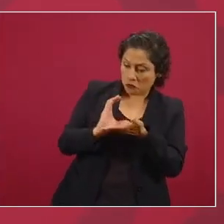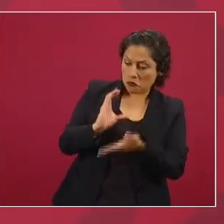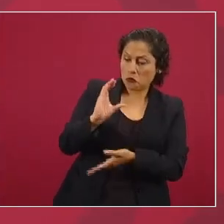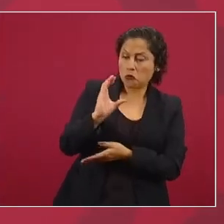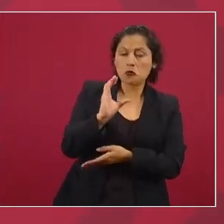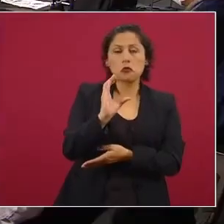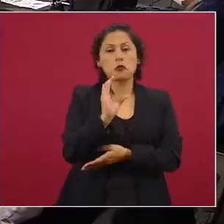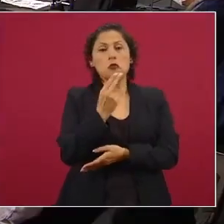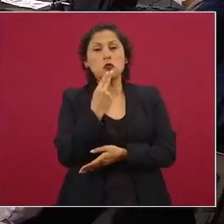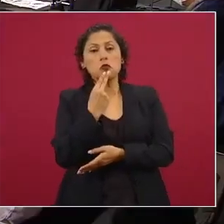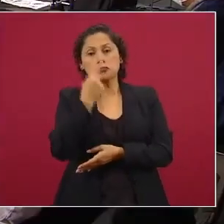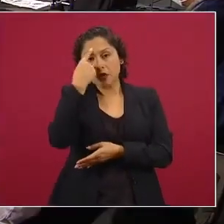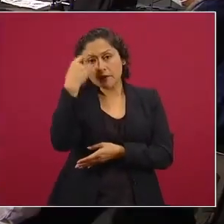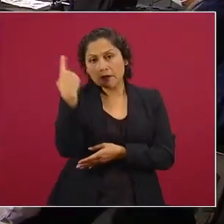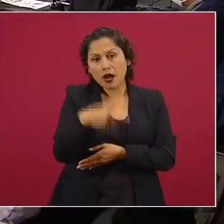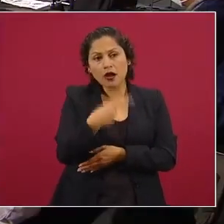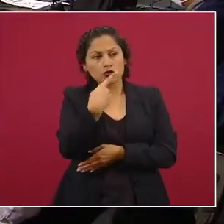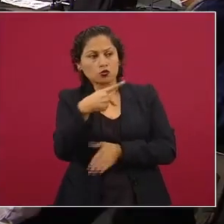sus casas,